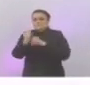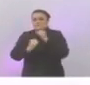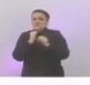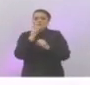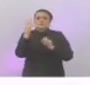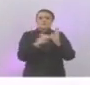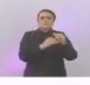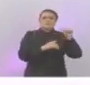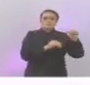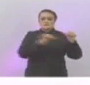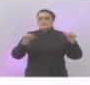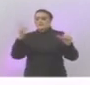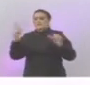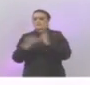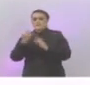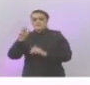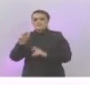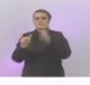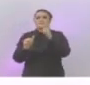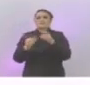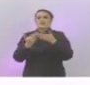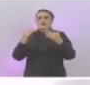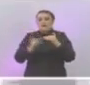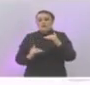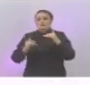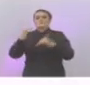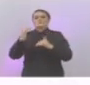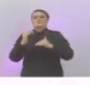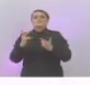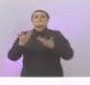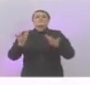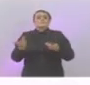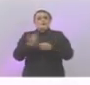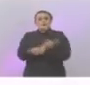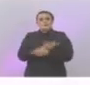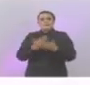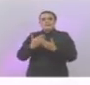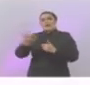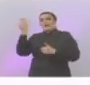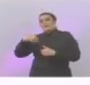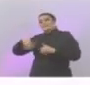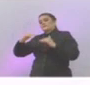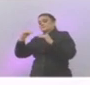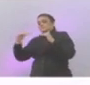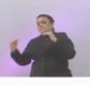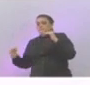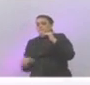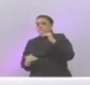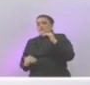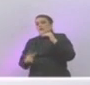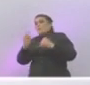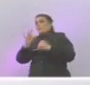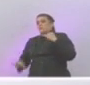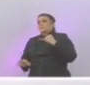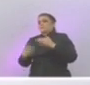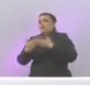2016 y 2018, lo que nos llevó a pasar del vigésimo al noveno lugar